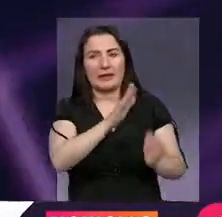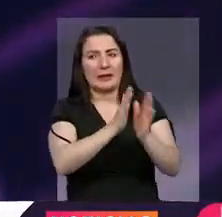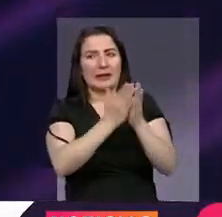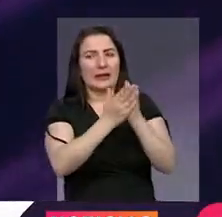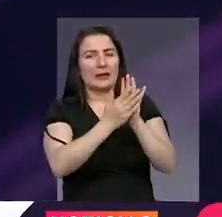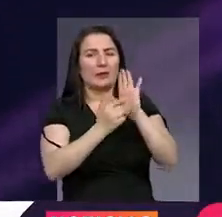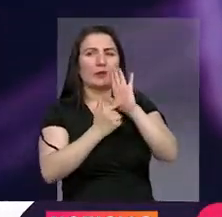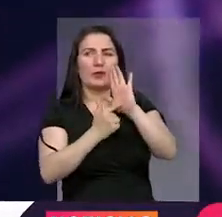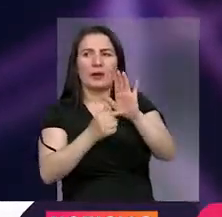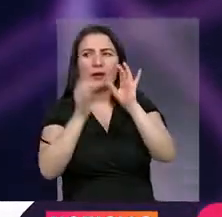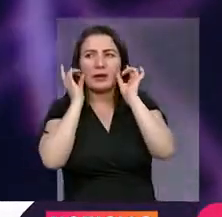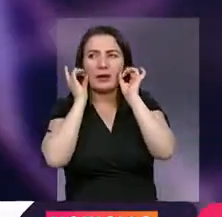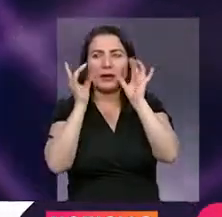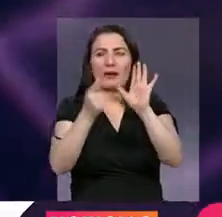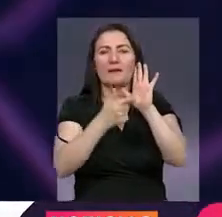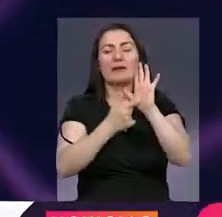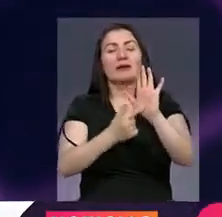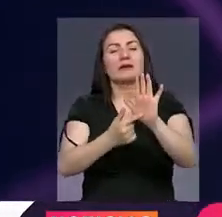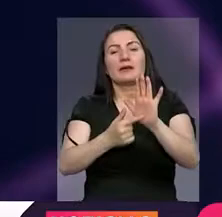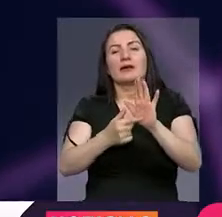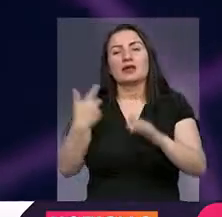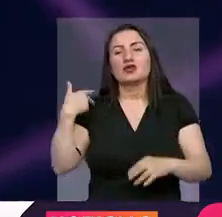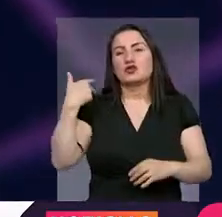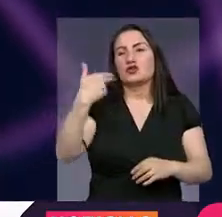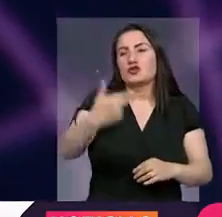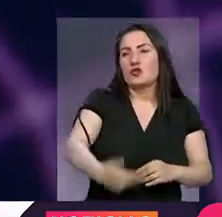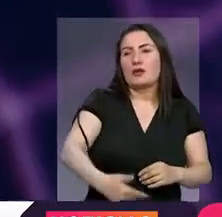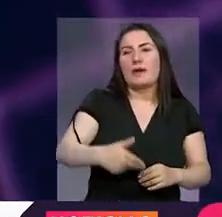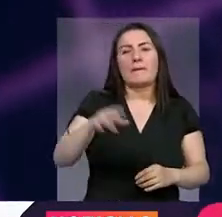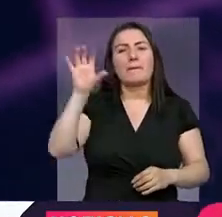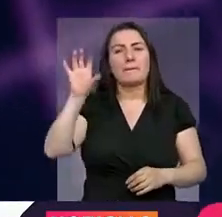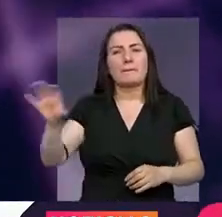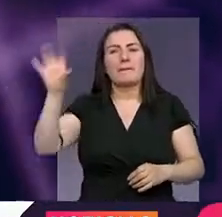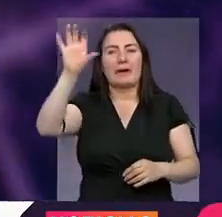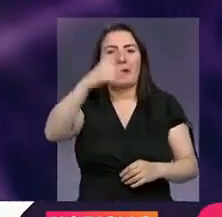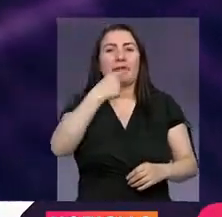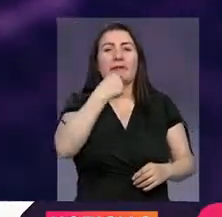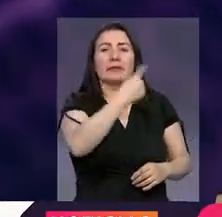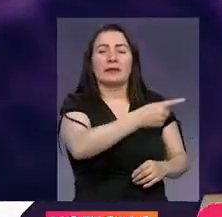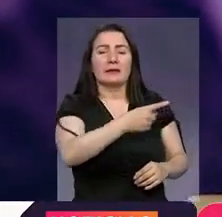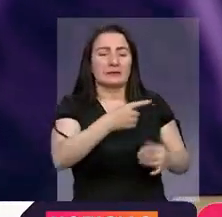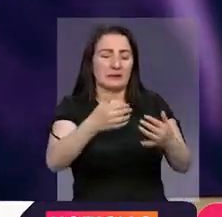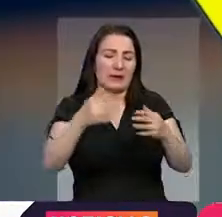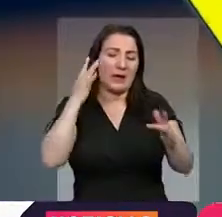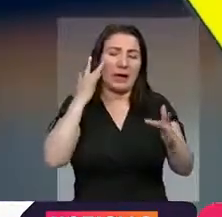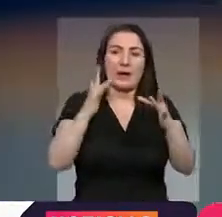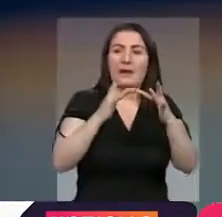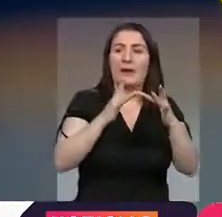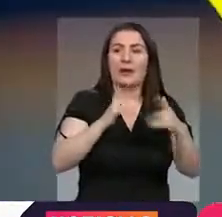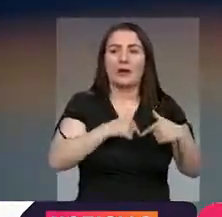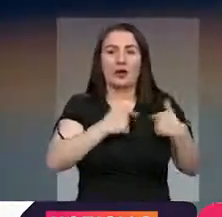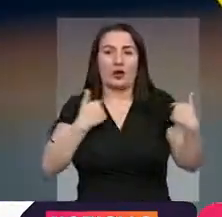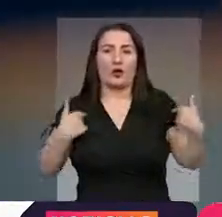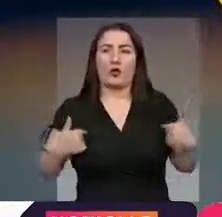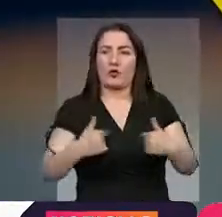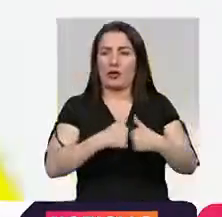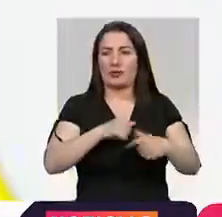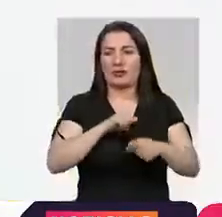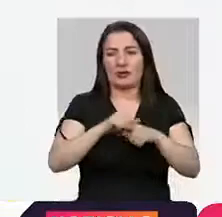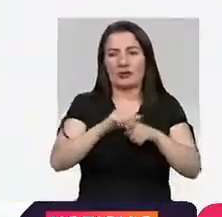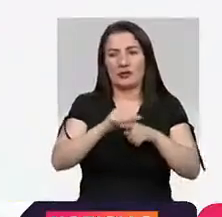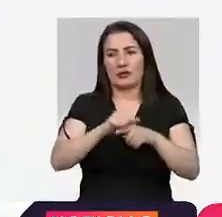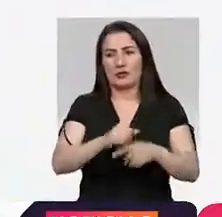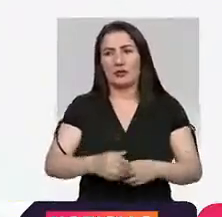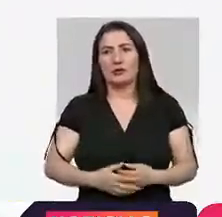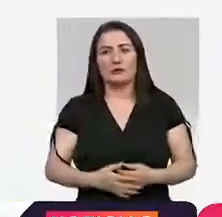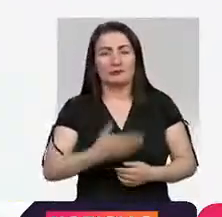sucesos más terribles, hilarantes y sorprendentes de la historia de un país que, según él, está alineado con el Sagrado Corazón como al ejercicio de la